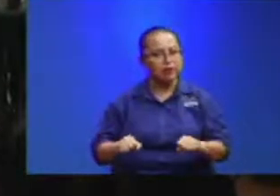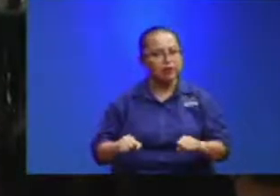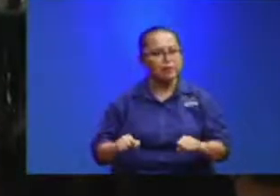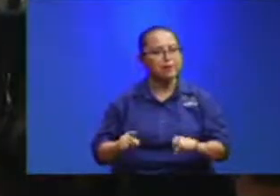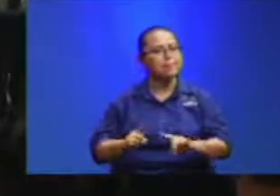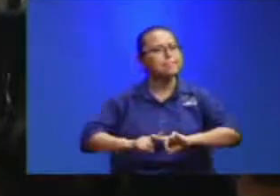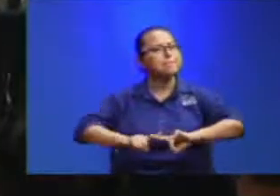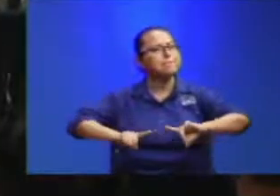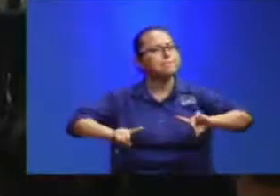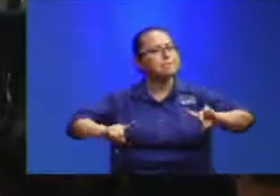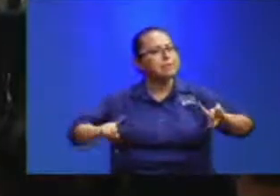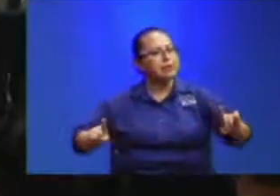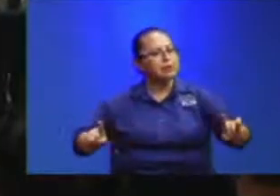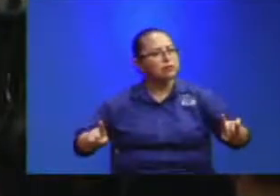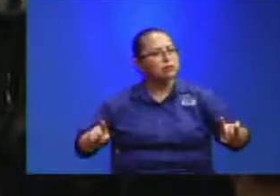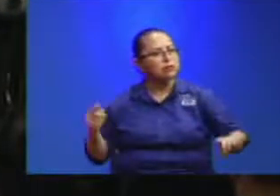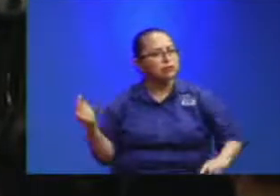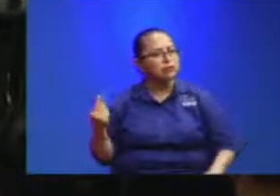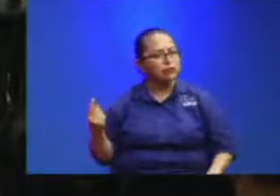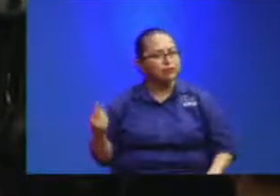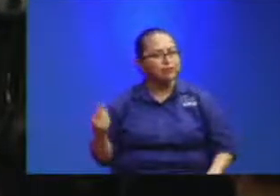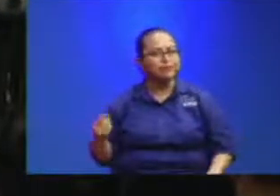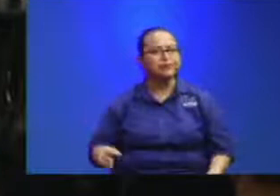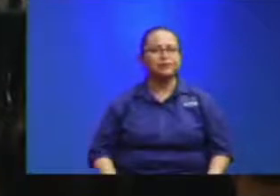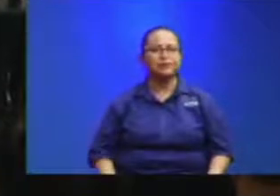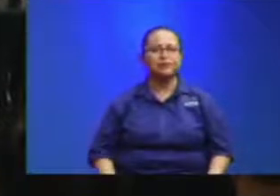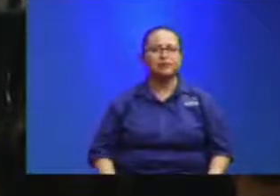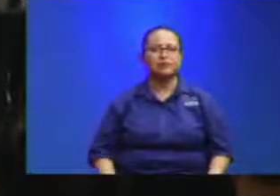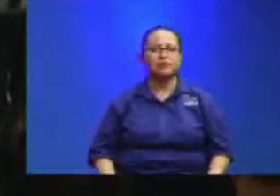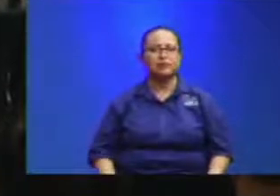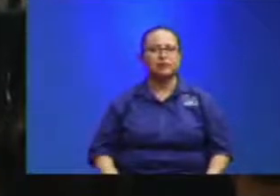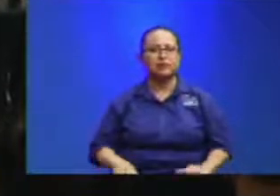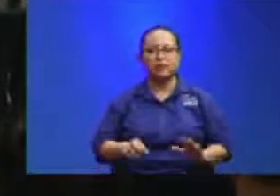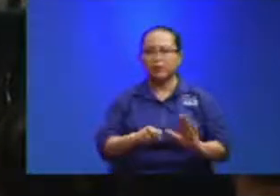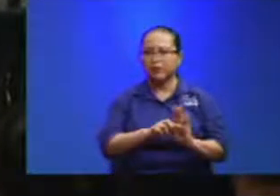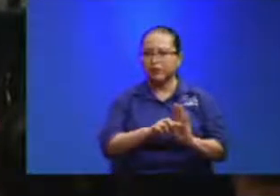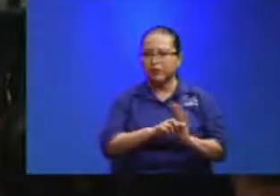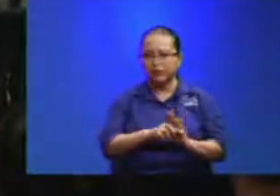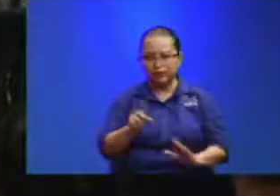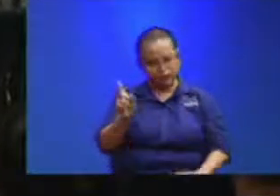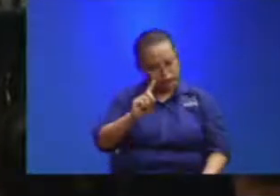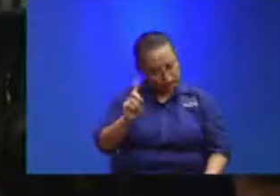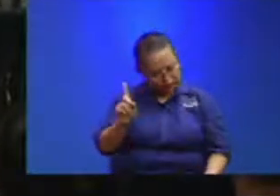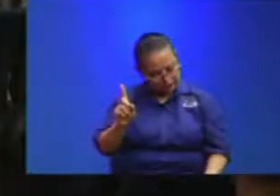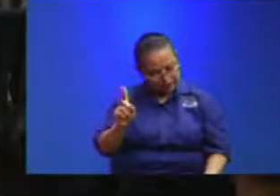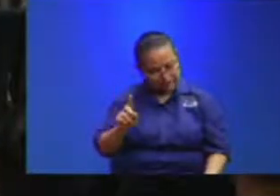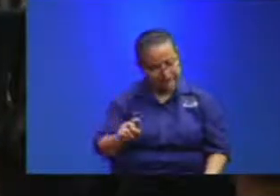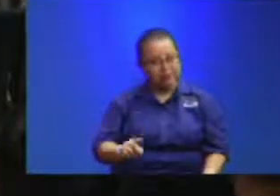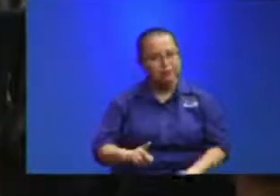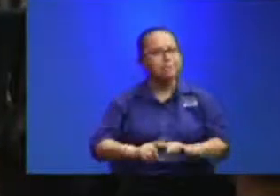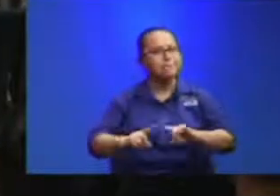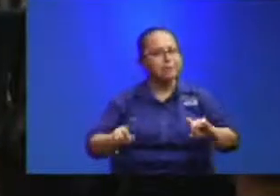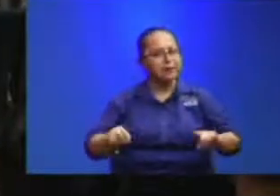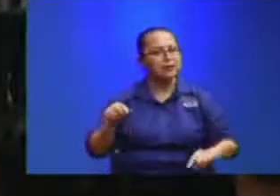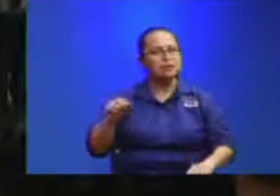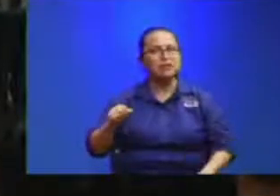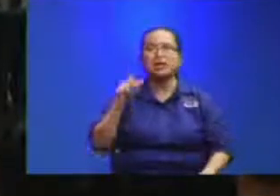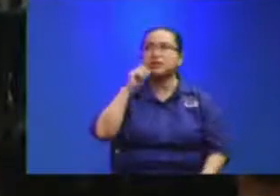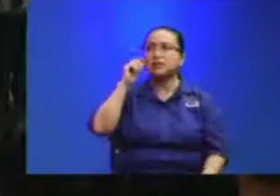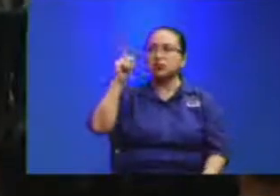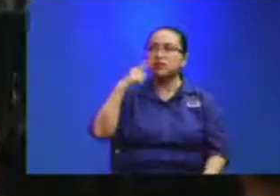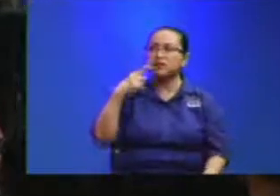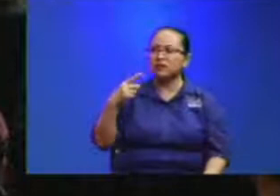va a tener problemas pero es prohibido eso si no es prohibido pero si debería decirles ya señor el señor